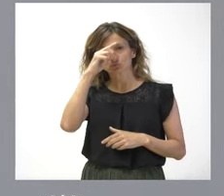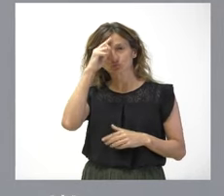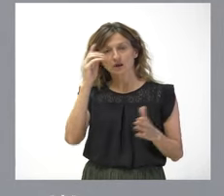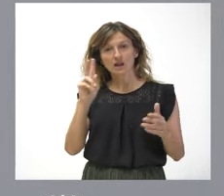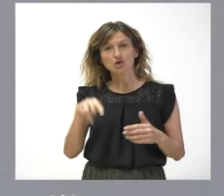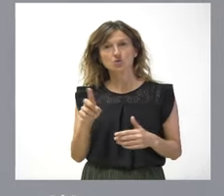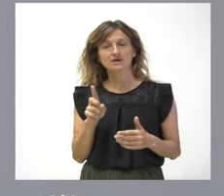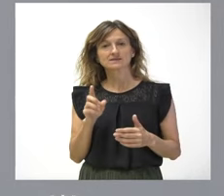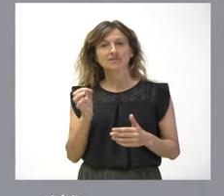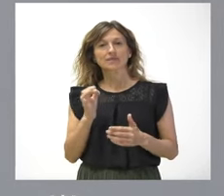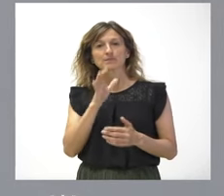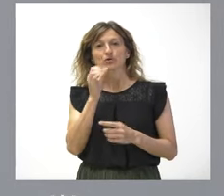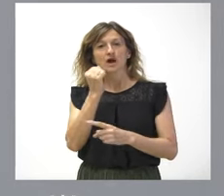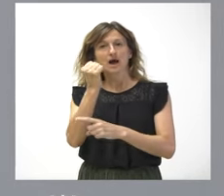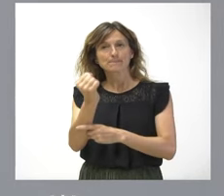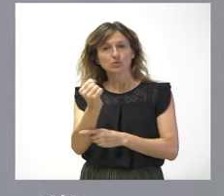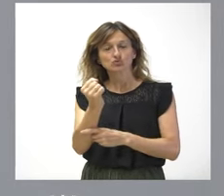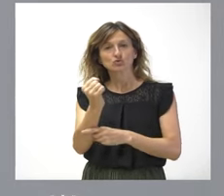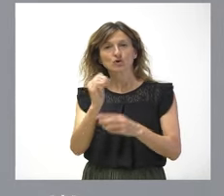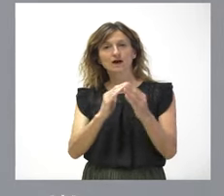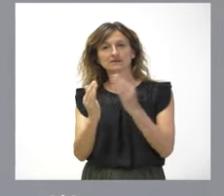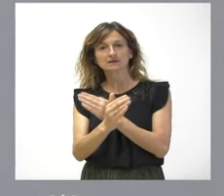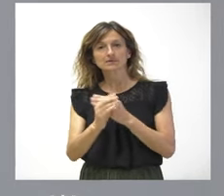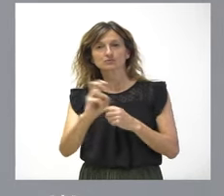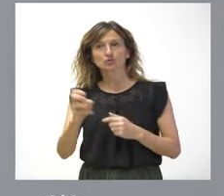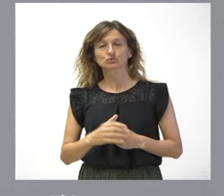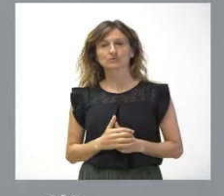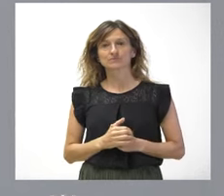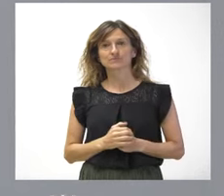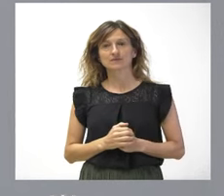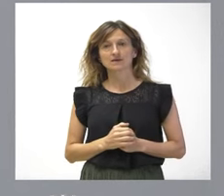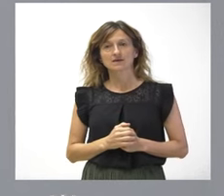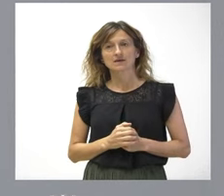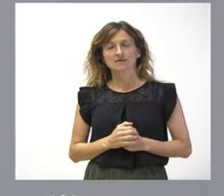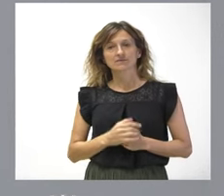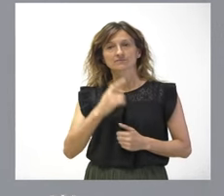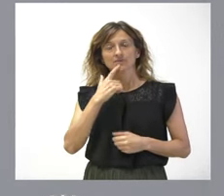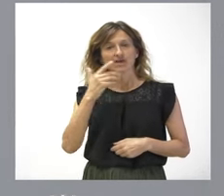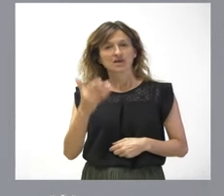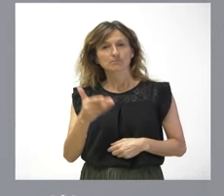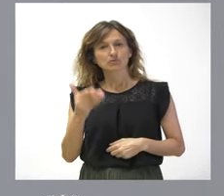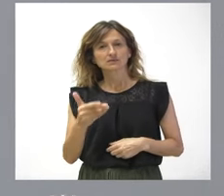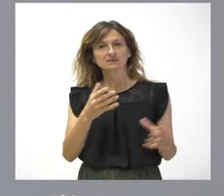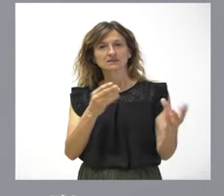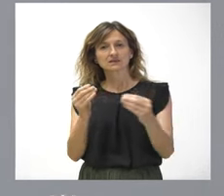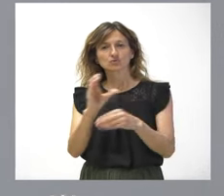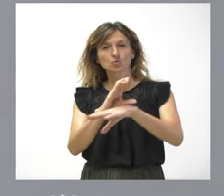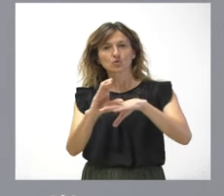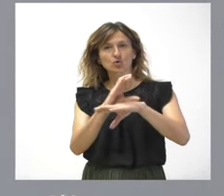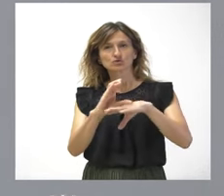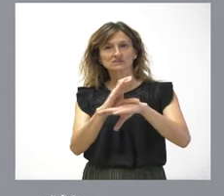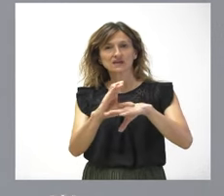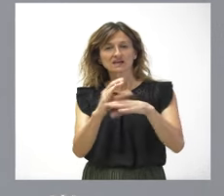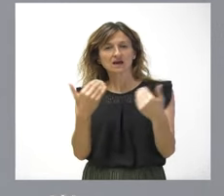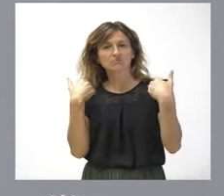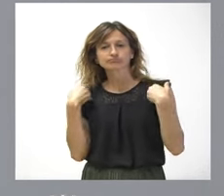lógicamente para que el apoyo pudiera ser a través de este mecanismo no me parece En todo caso tan importante Qué consejería es la